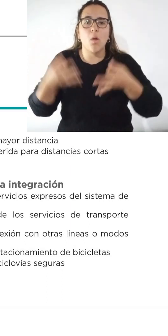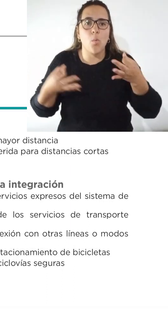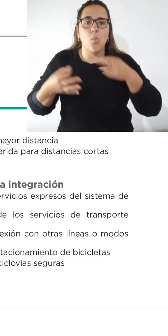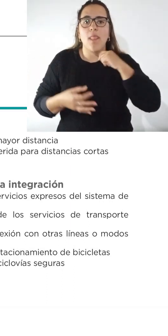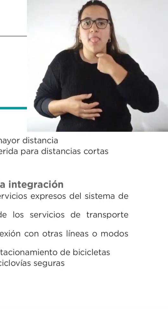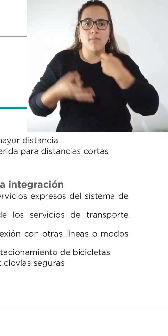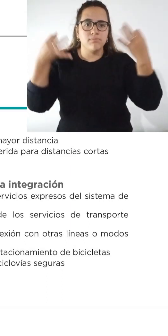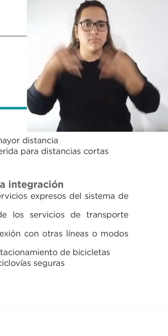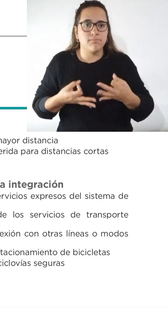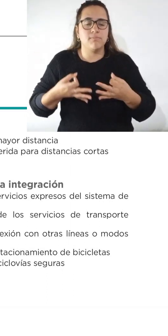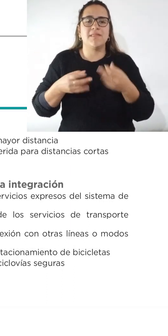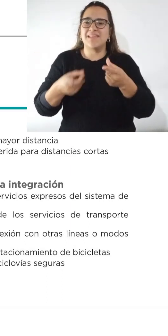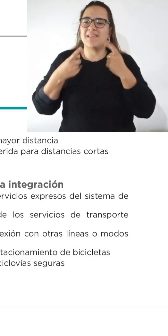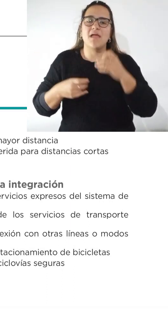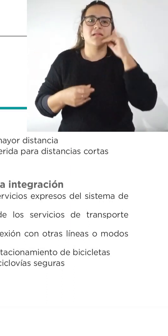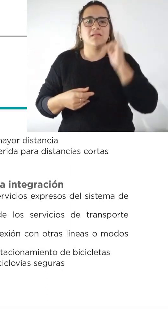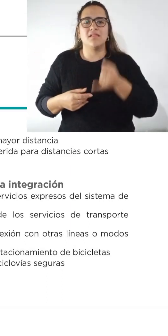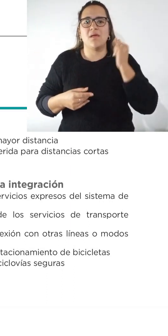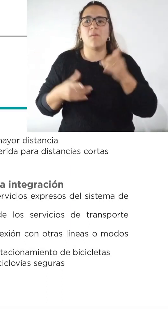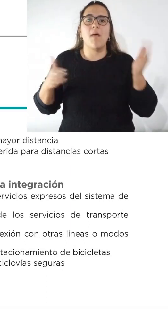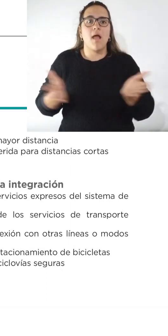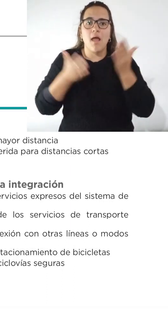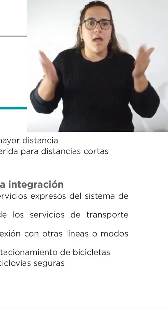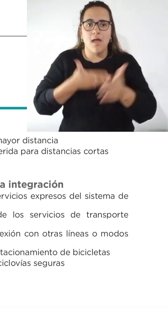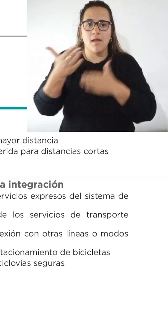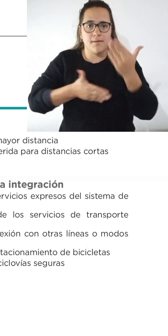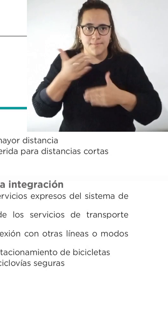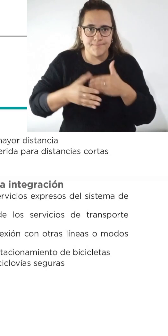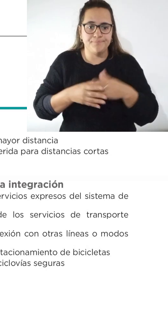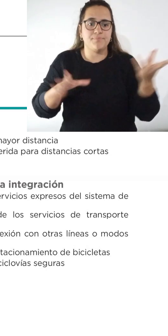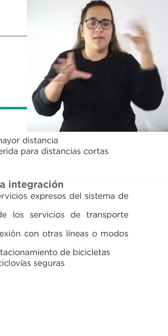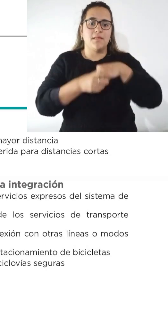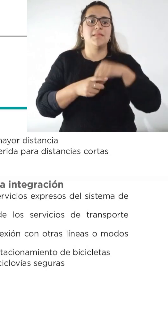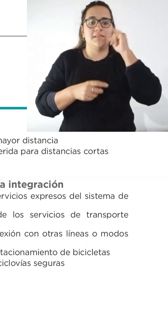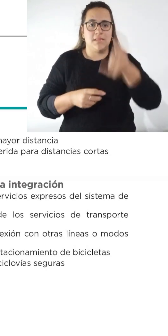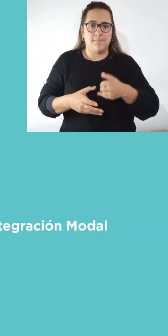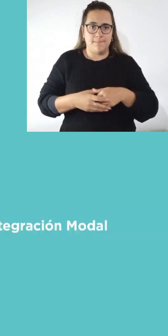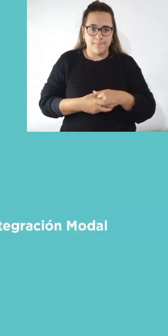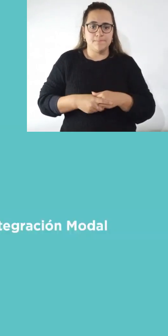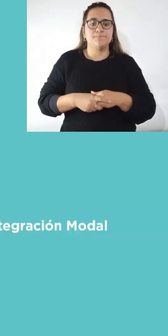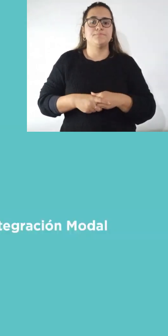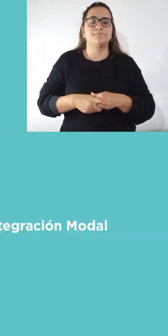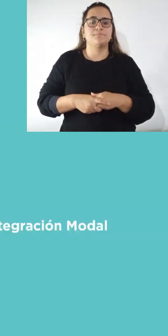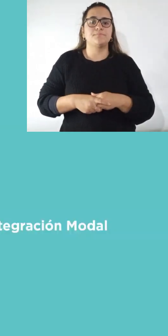pues es algo que sabemos que se requiere sí o sí para que se genere esta integración.